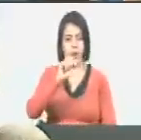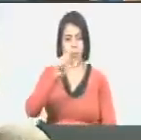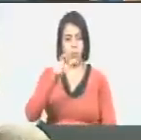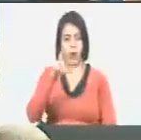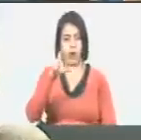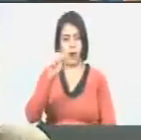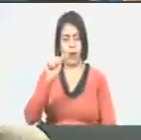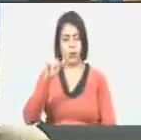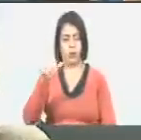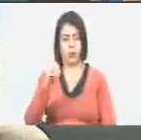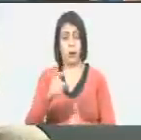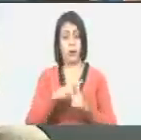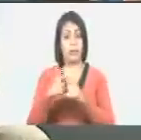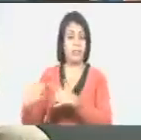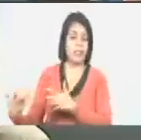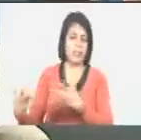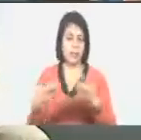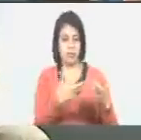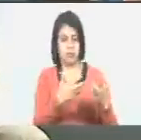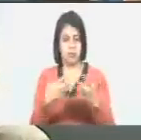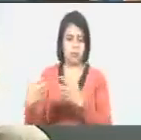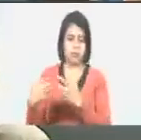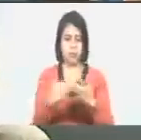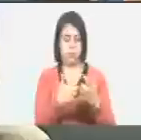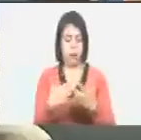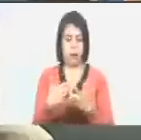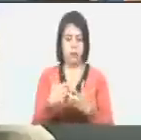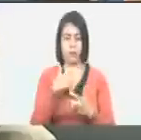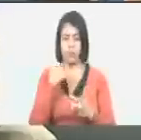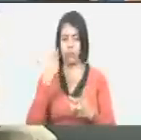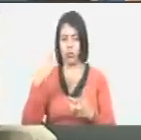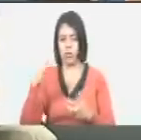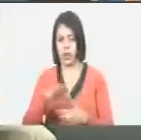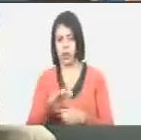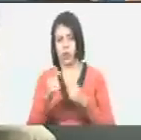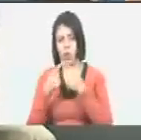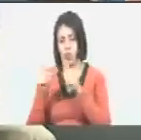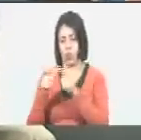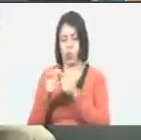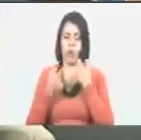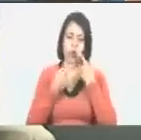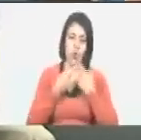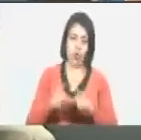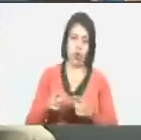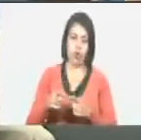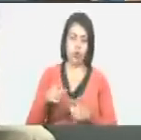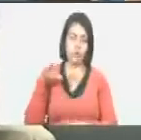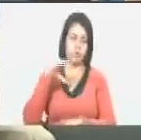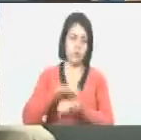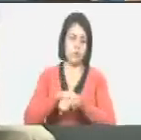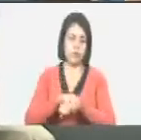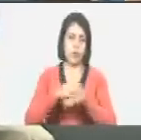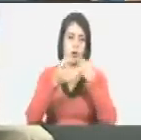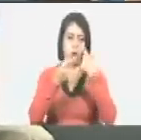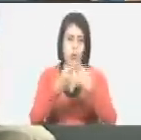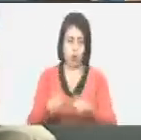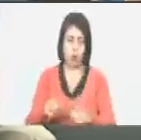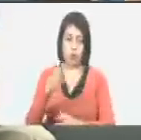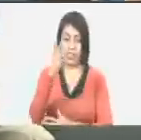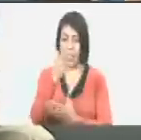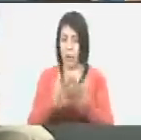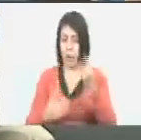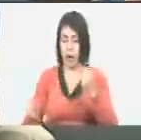se dio un cruento combate, donde unos murieron, otros fueron apresados y otros